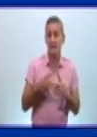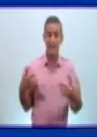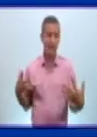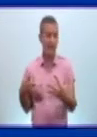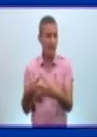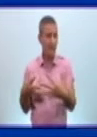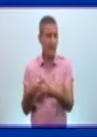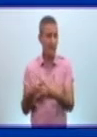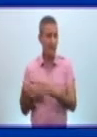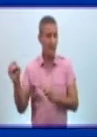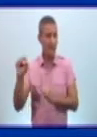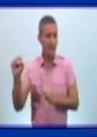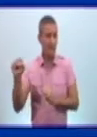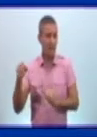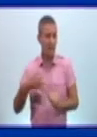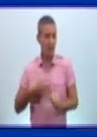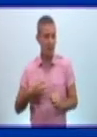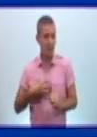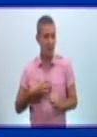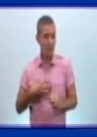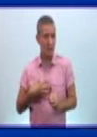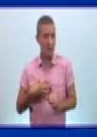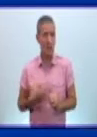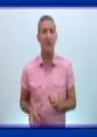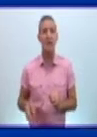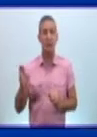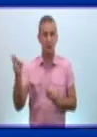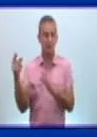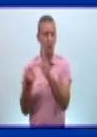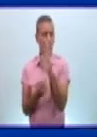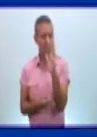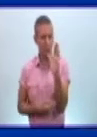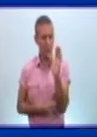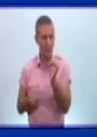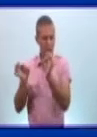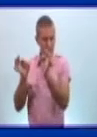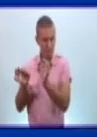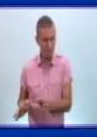las sustancias conservan sus propiedades.